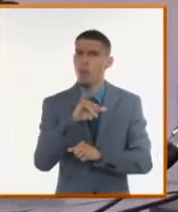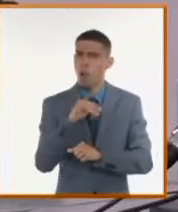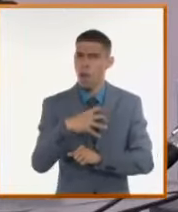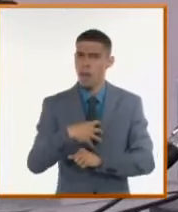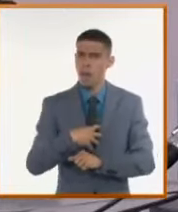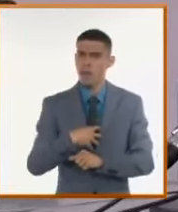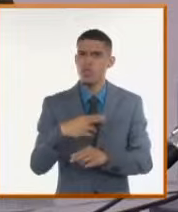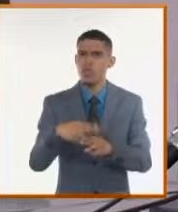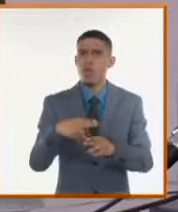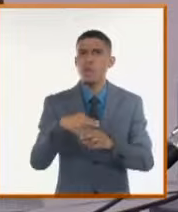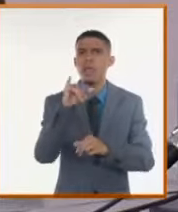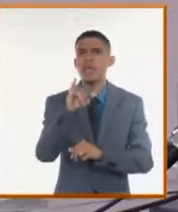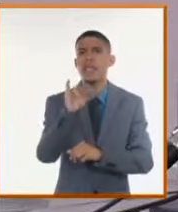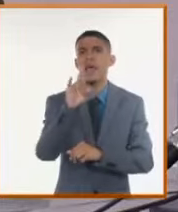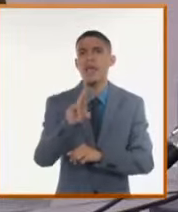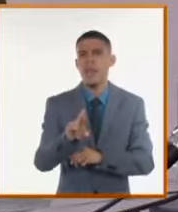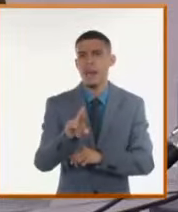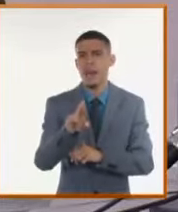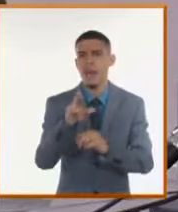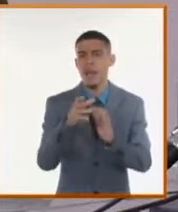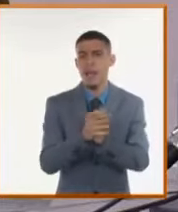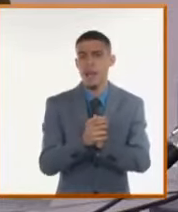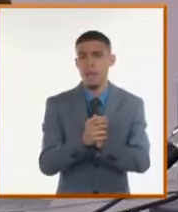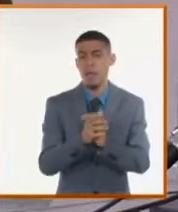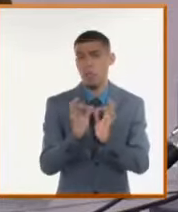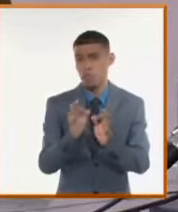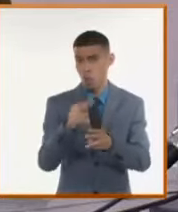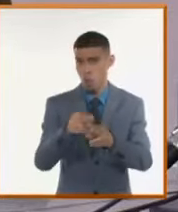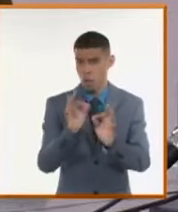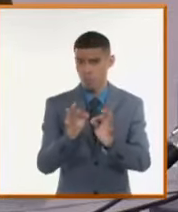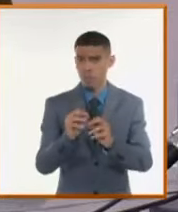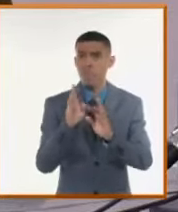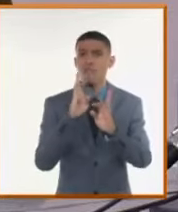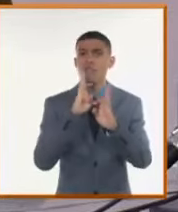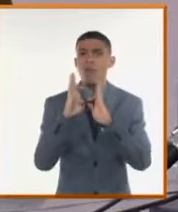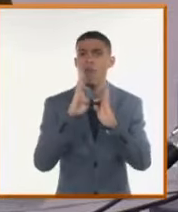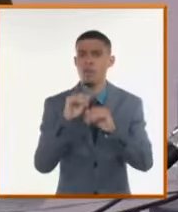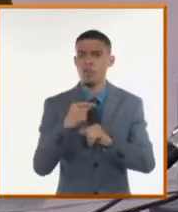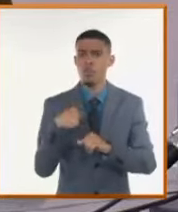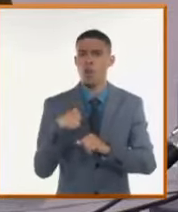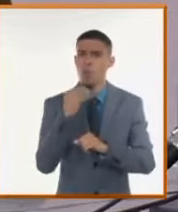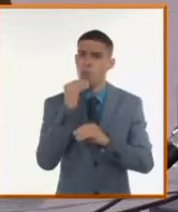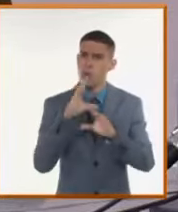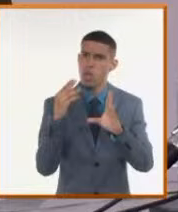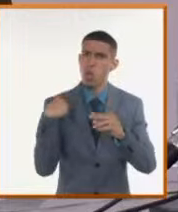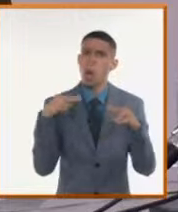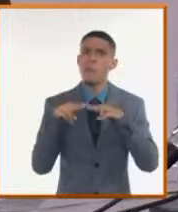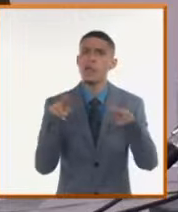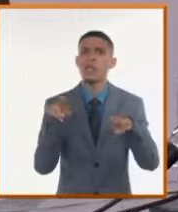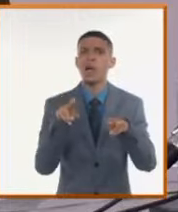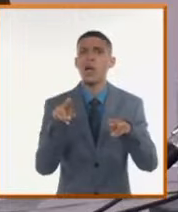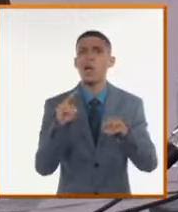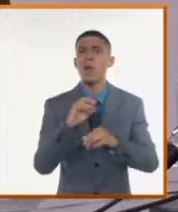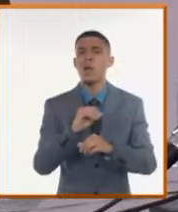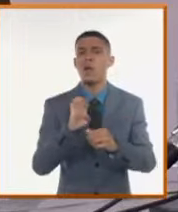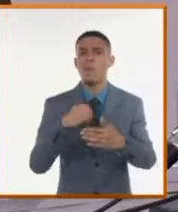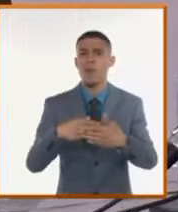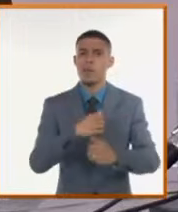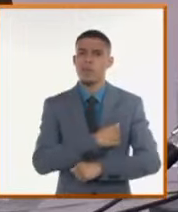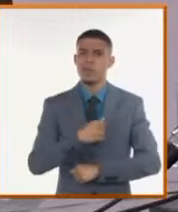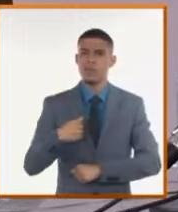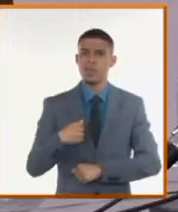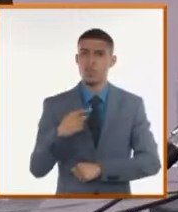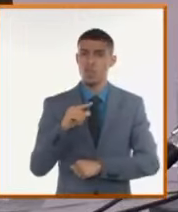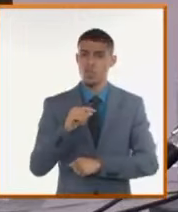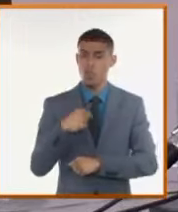como irg 1976 dice buenos días Soy administrador de una mi pyme traté de contratar cargas por ferrocarril y